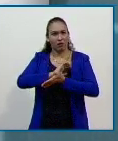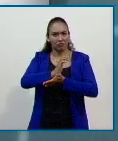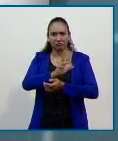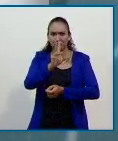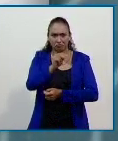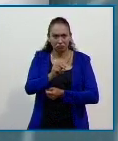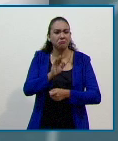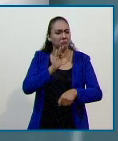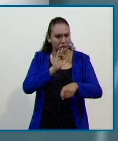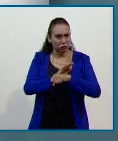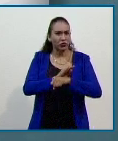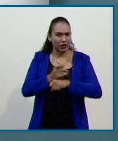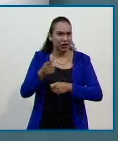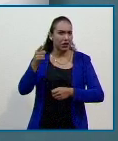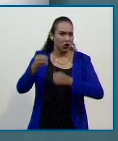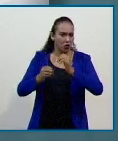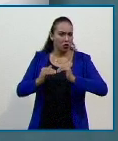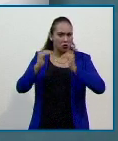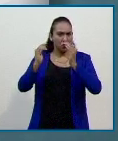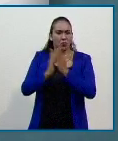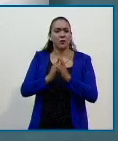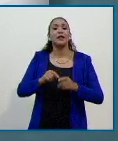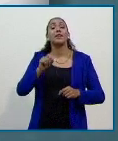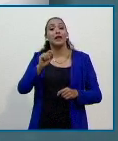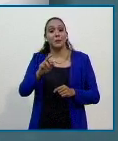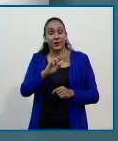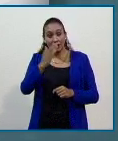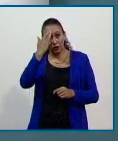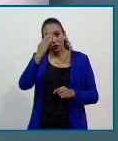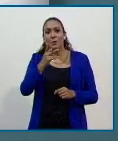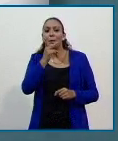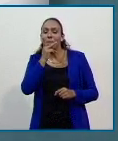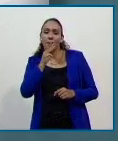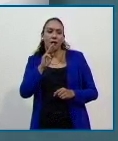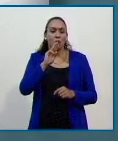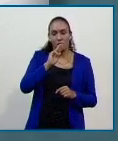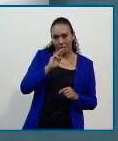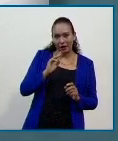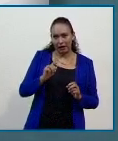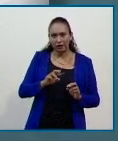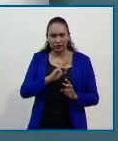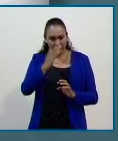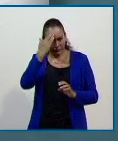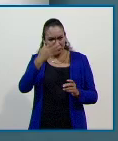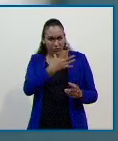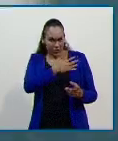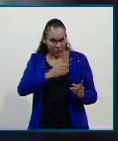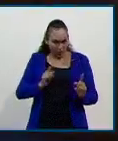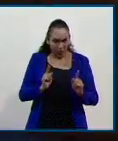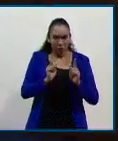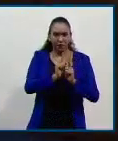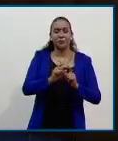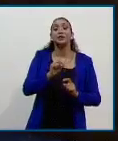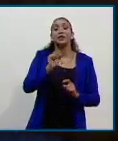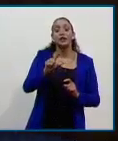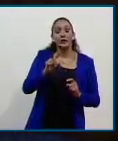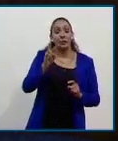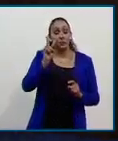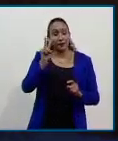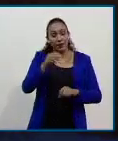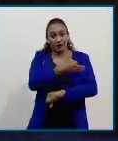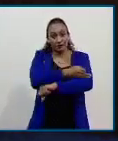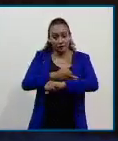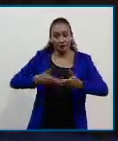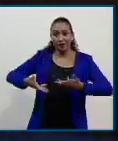discriminación, identidad, filiación e interés superior de la infancia, así como de protección de la organización y desarrollo de la